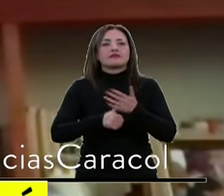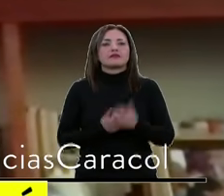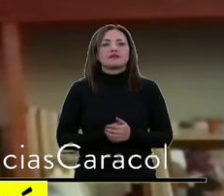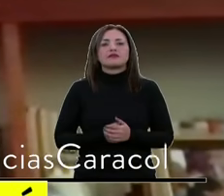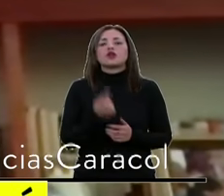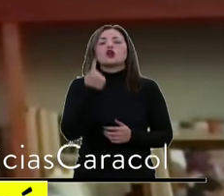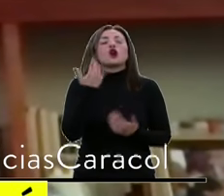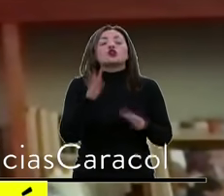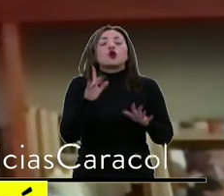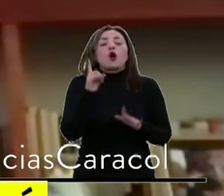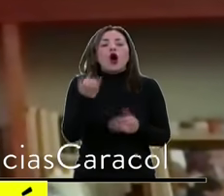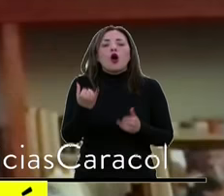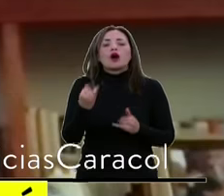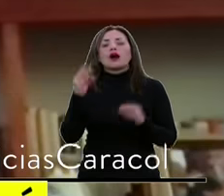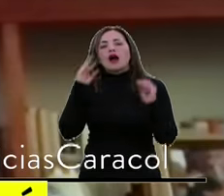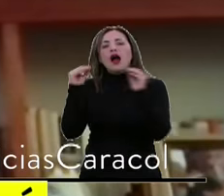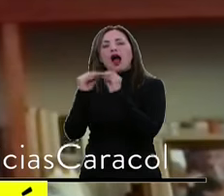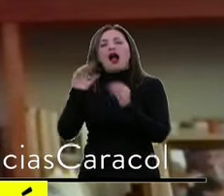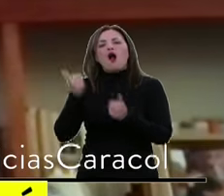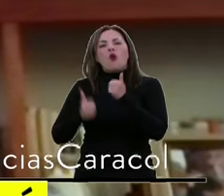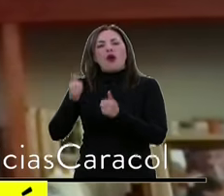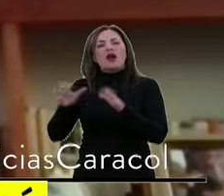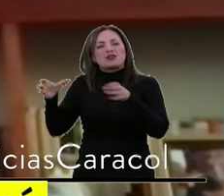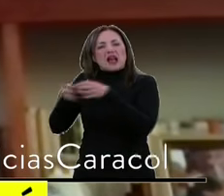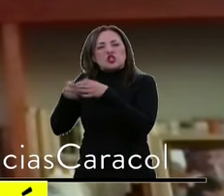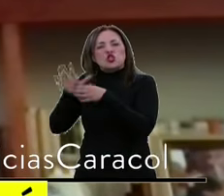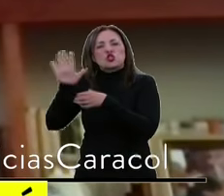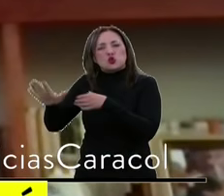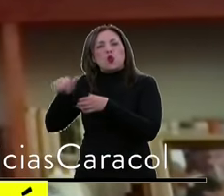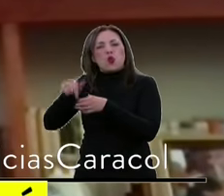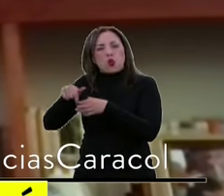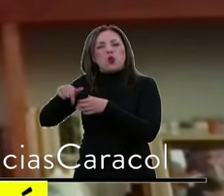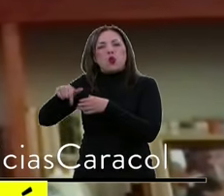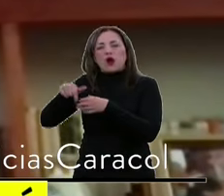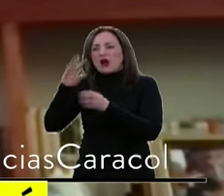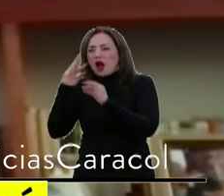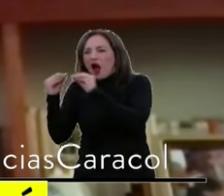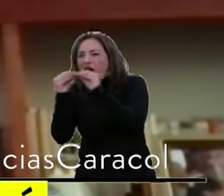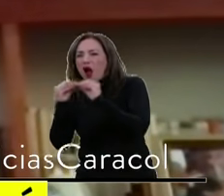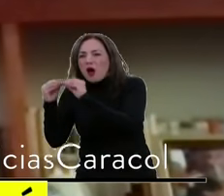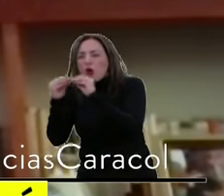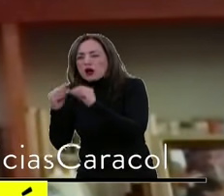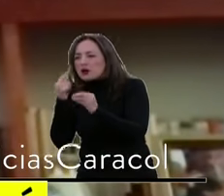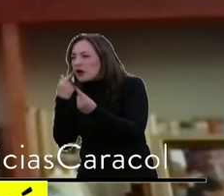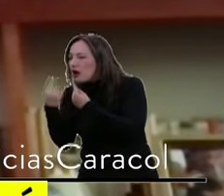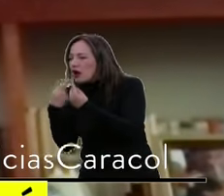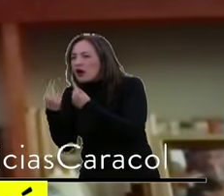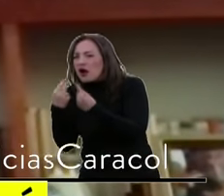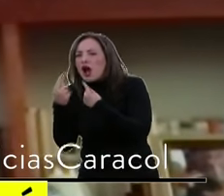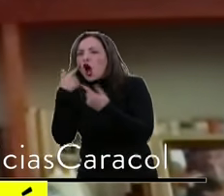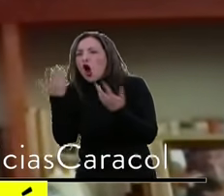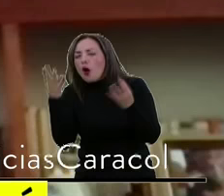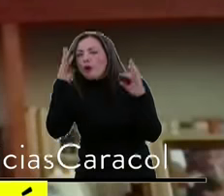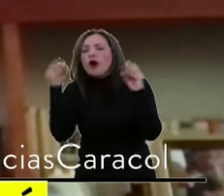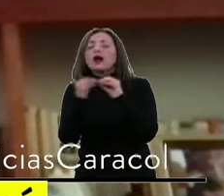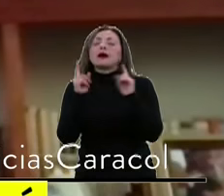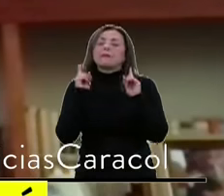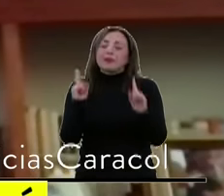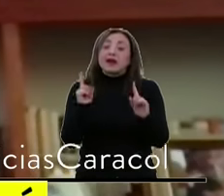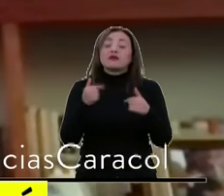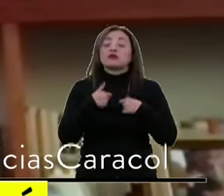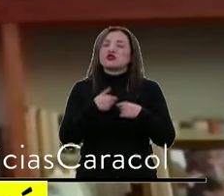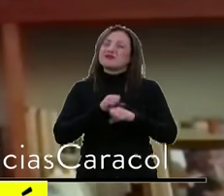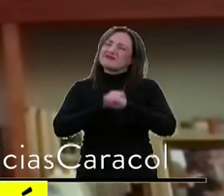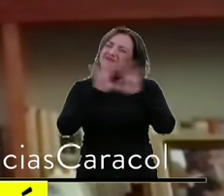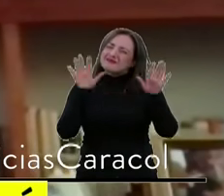coordinando con acodrés saber qué medida podría trabajarse sin embargo yo quiero insistir yo entiendo que cualquier